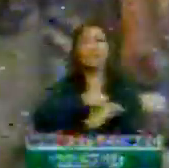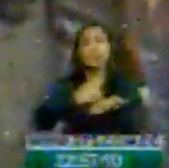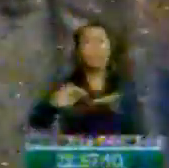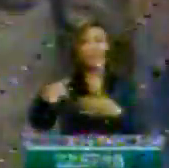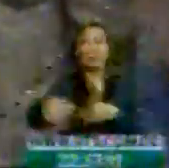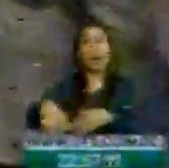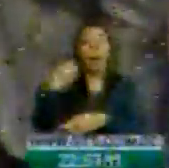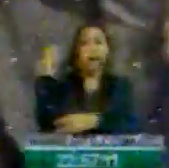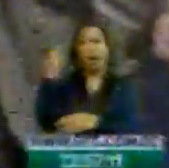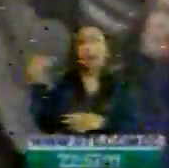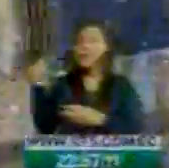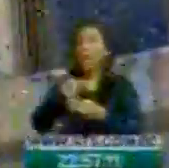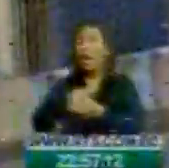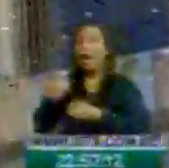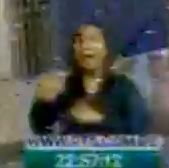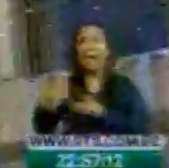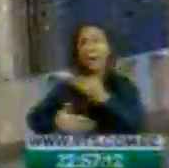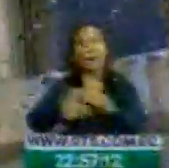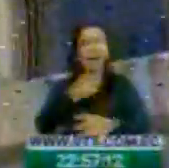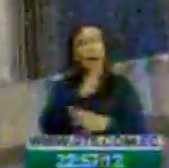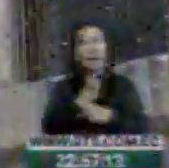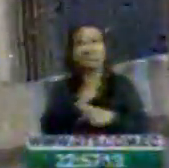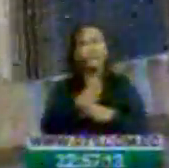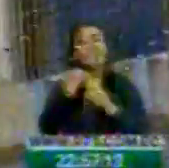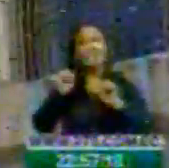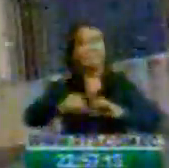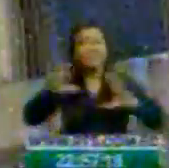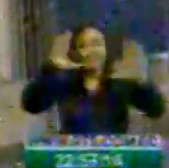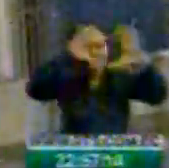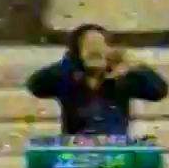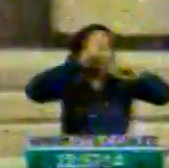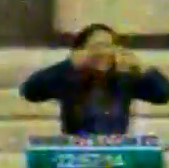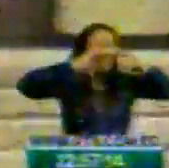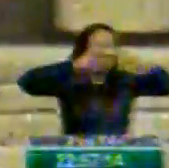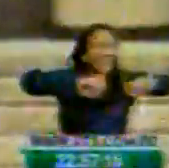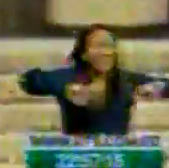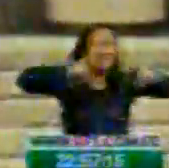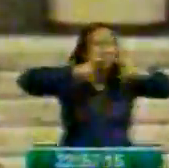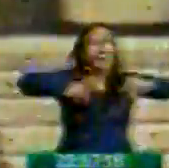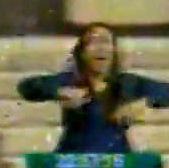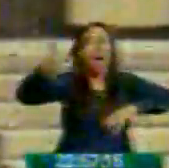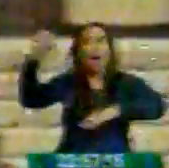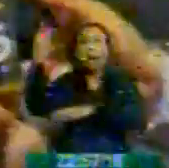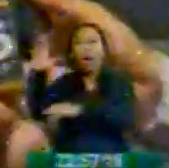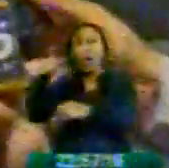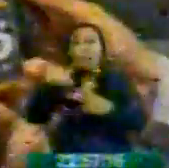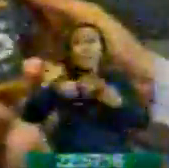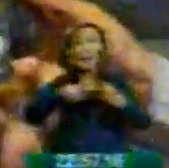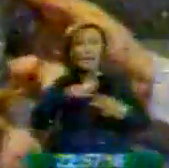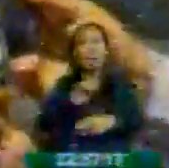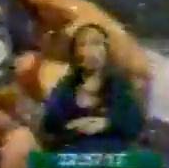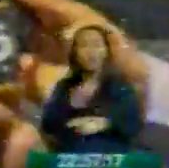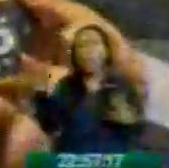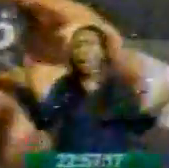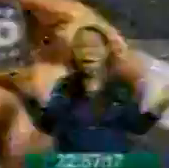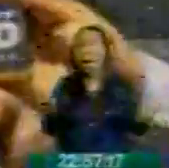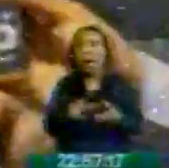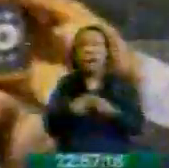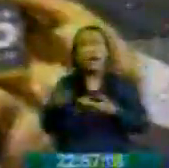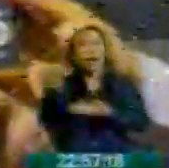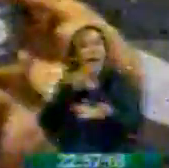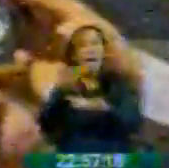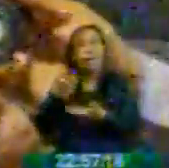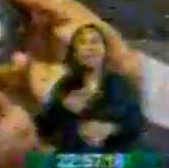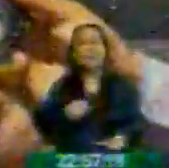equipo de seguimiento especial para constatar el alcance de las investigaciones de la Fiscalía colombiana. El hecho de que muera o lo